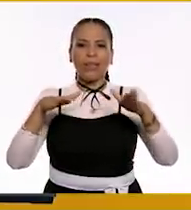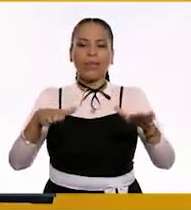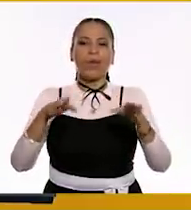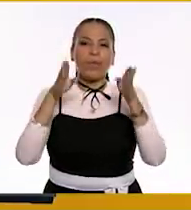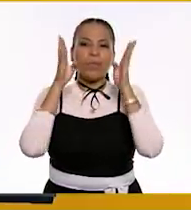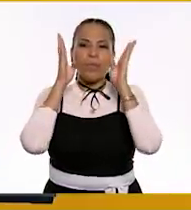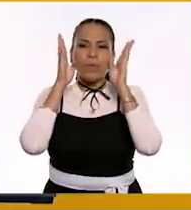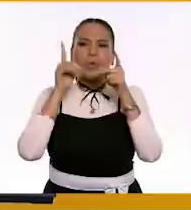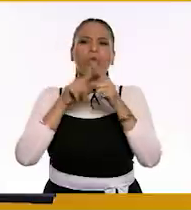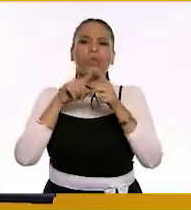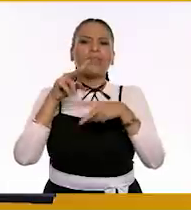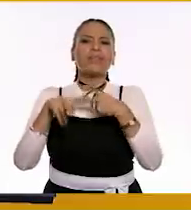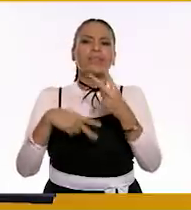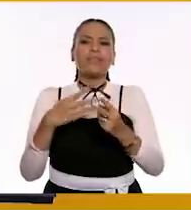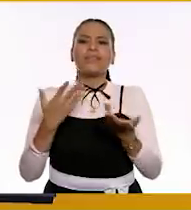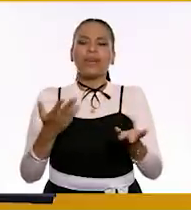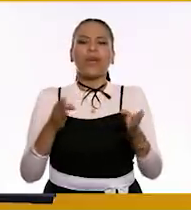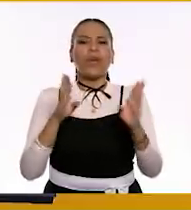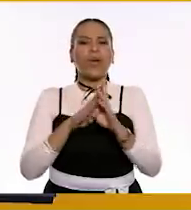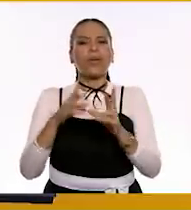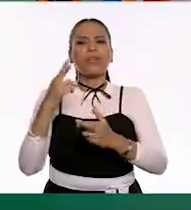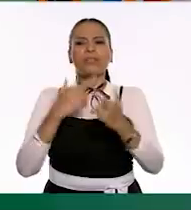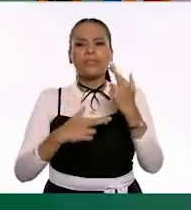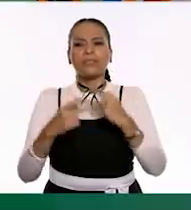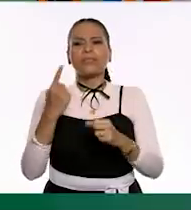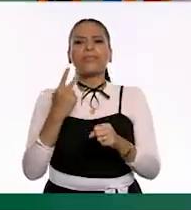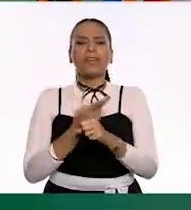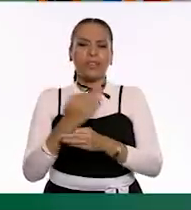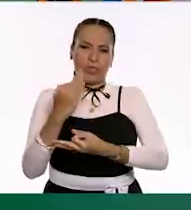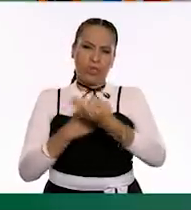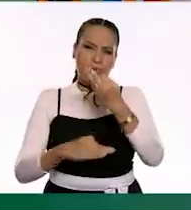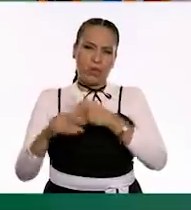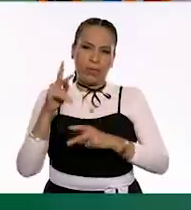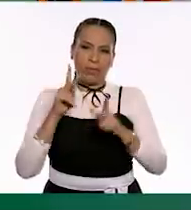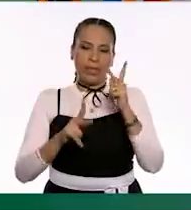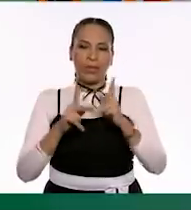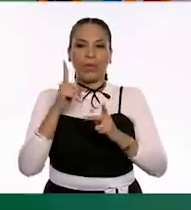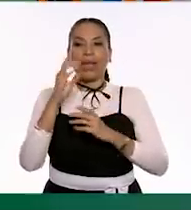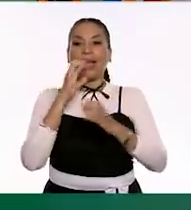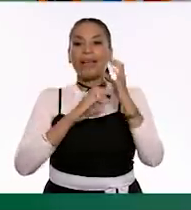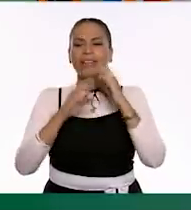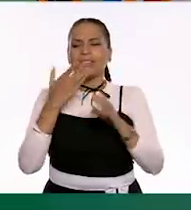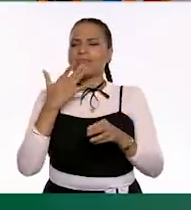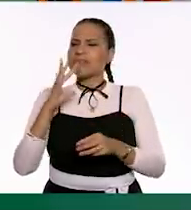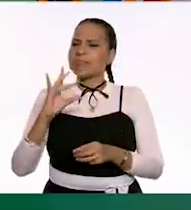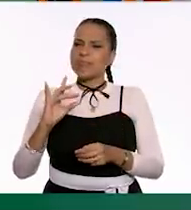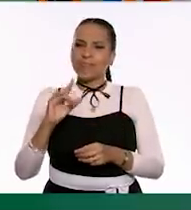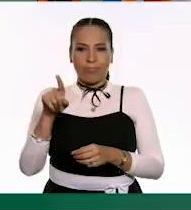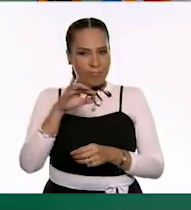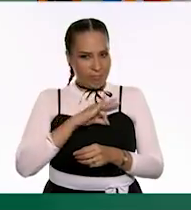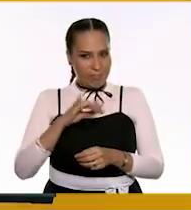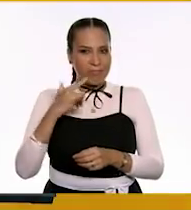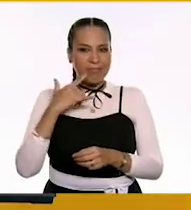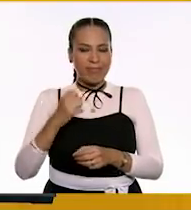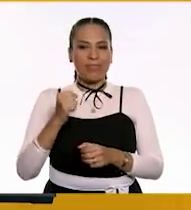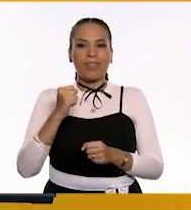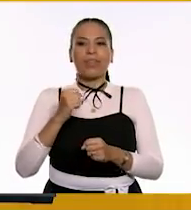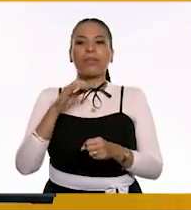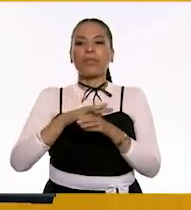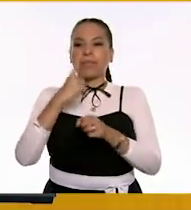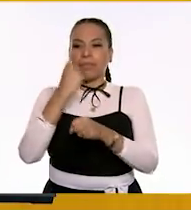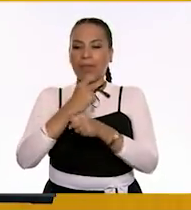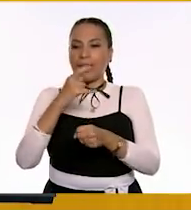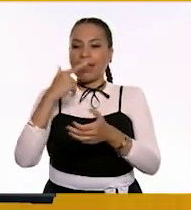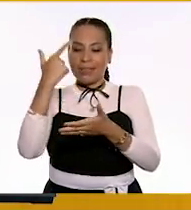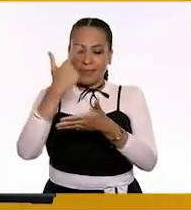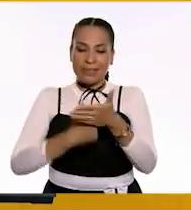a dónde fueron y cómo regresaron, qué les pasó. Y todo eso lo platican en una canción, es muy sencillo. Inténtenlo, primero hagan sus listas de palabras